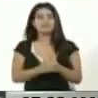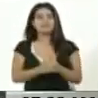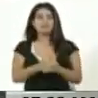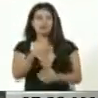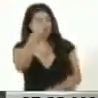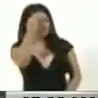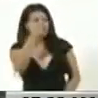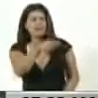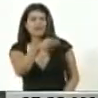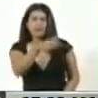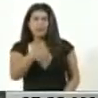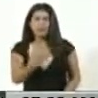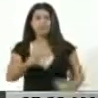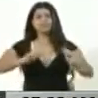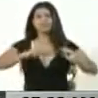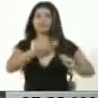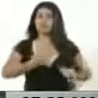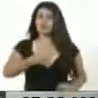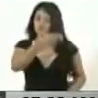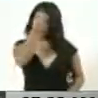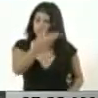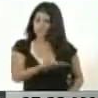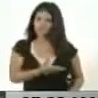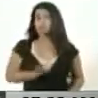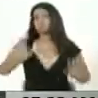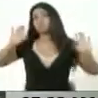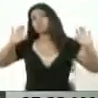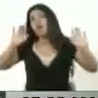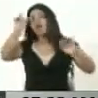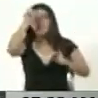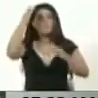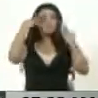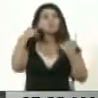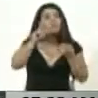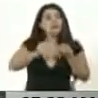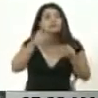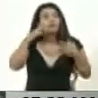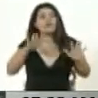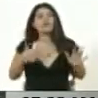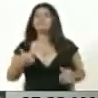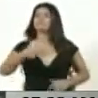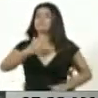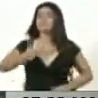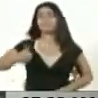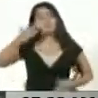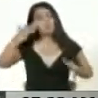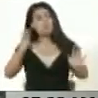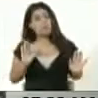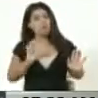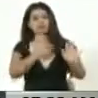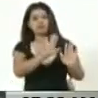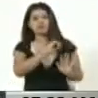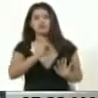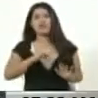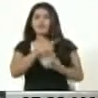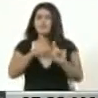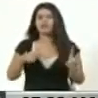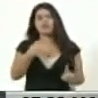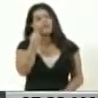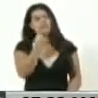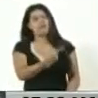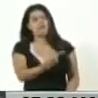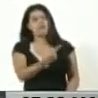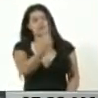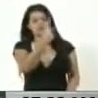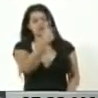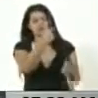esta visita a Trump? A lo mejor lo tiene ella en la cabeza. Eso es asunto de ella. Pero entonces eso se cuadra, Arín, con esa marcha que está convocando